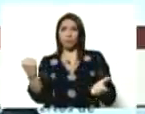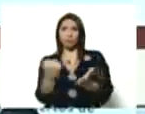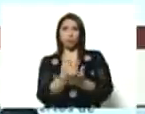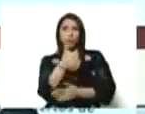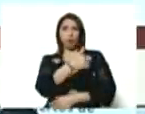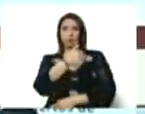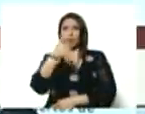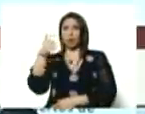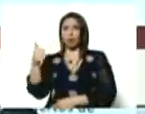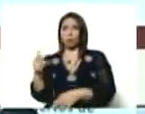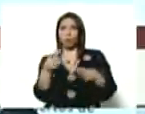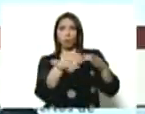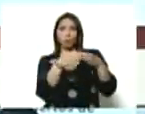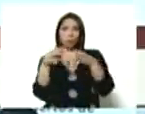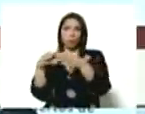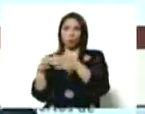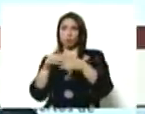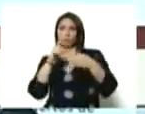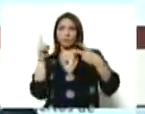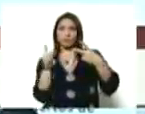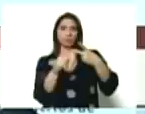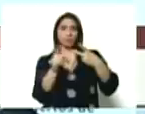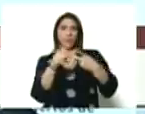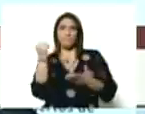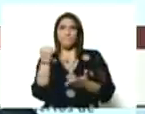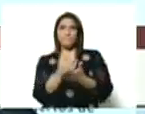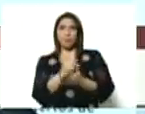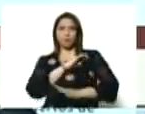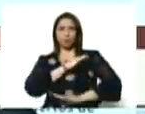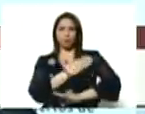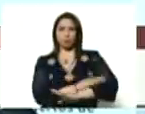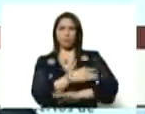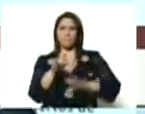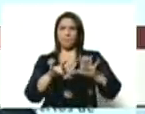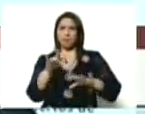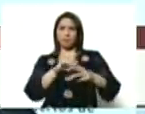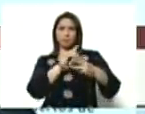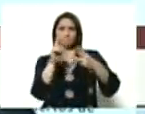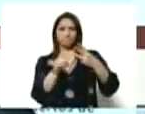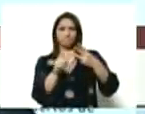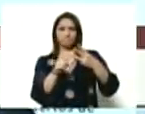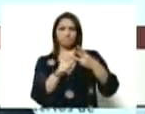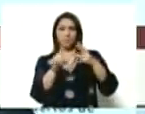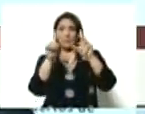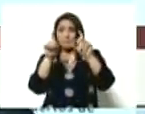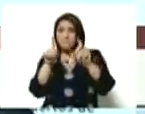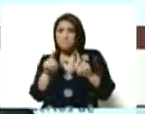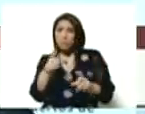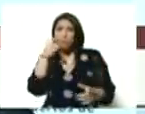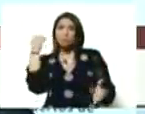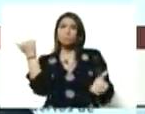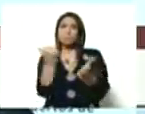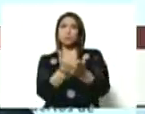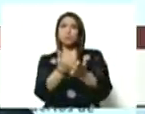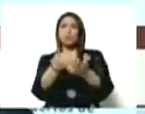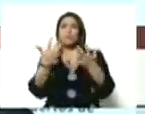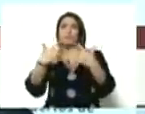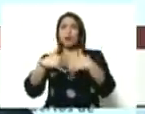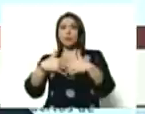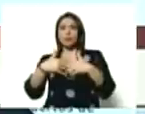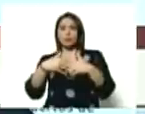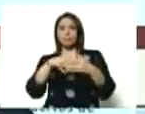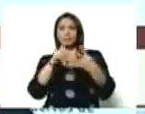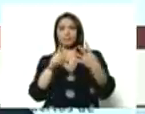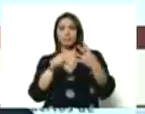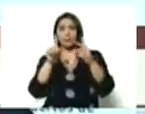uno de los componentes. 2. Certificación de la robustez de la máquina. 3. Pruebas de certificación de la batería.